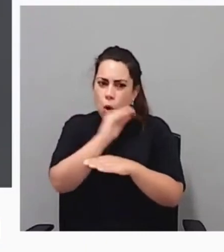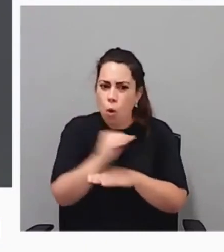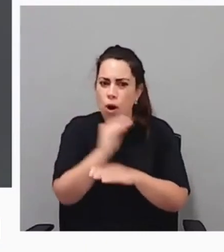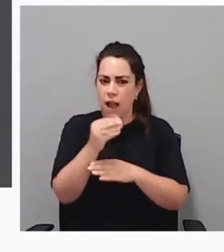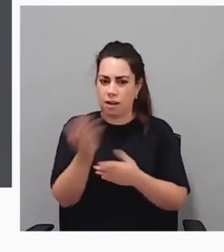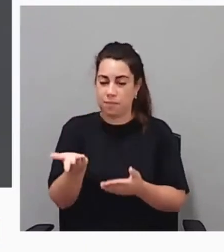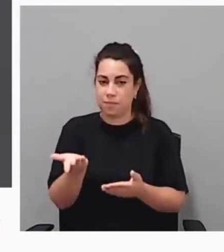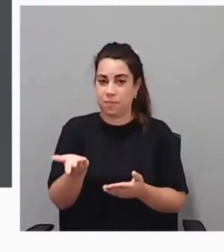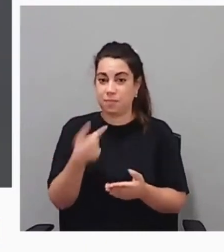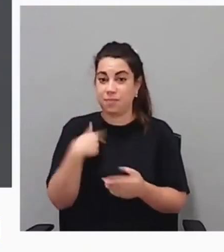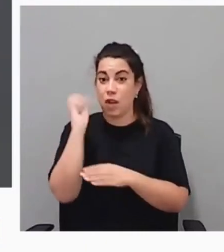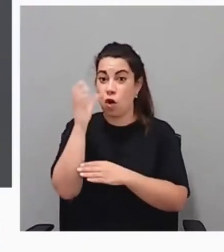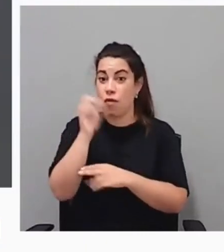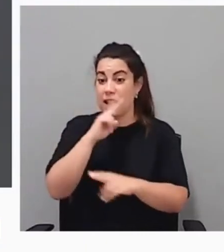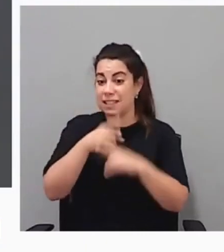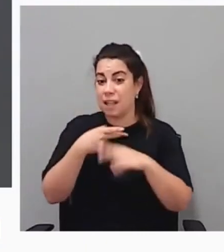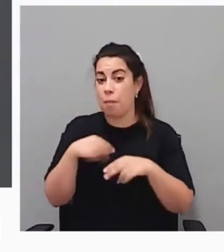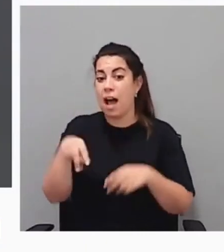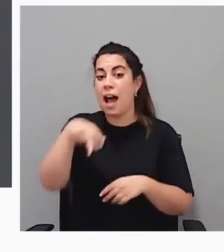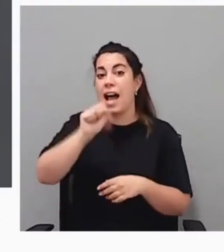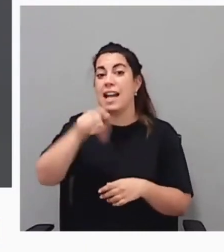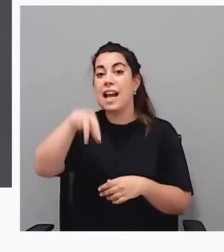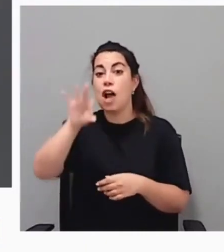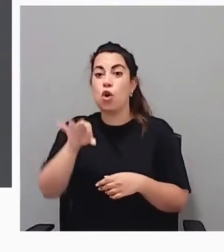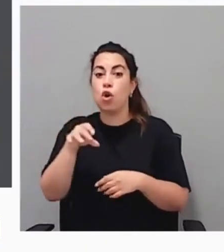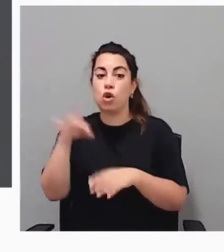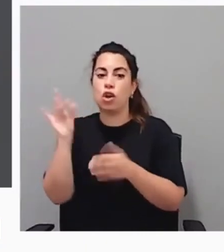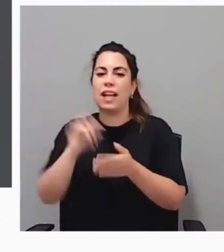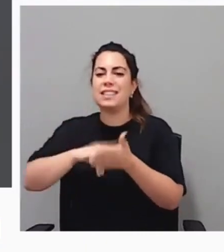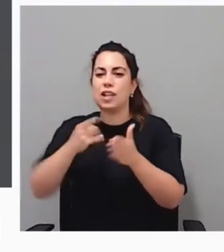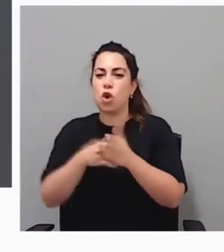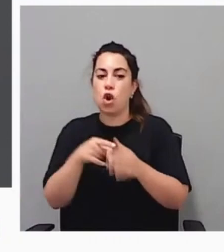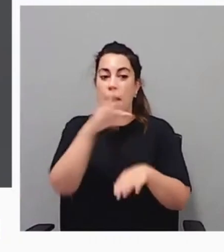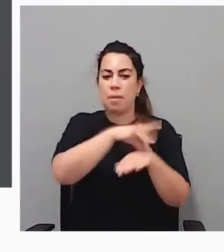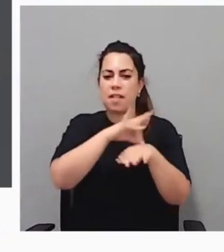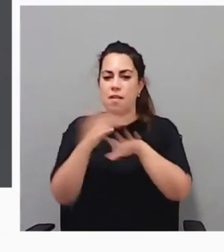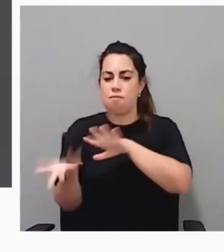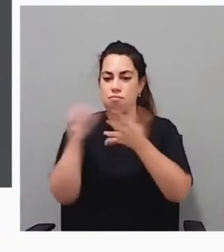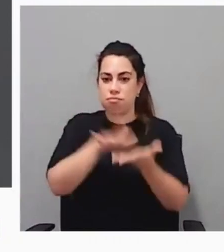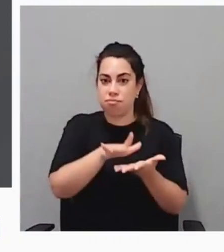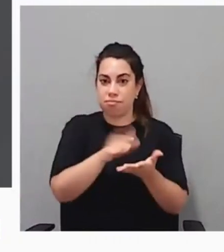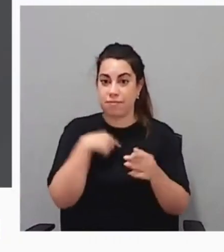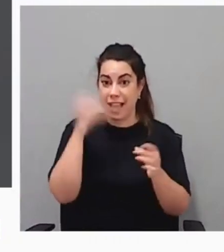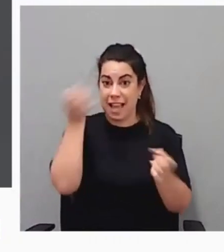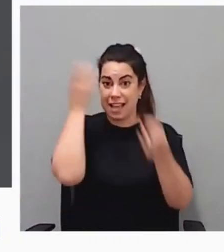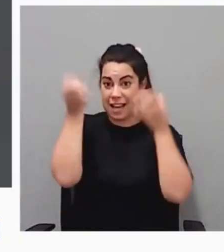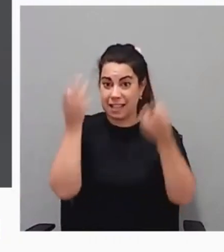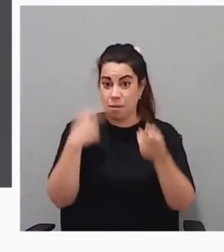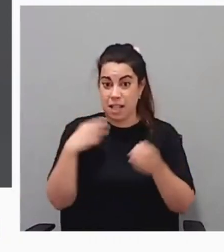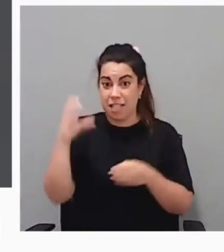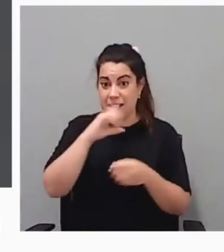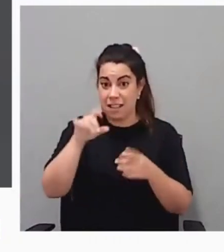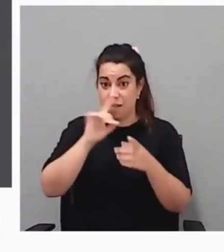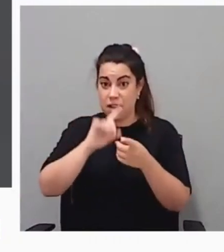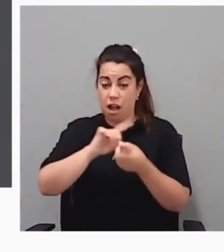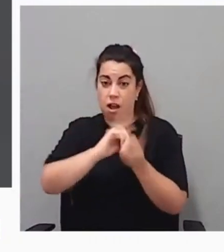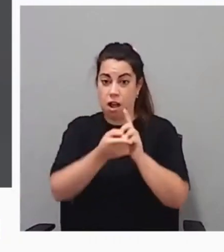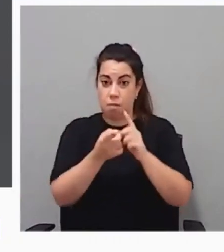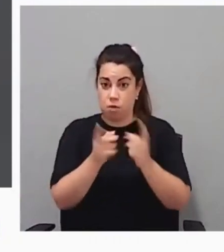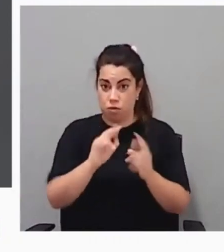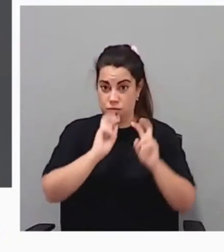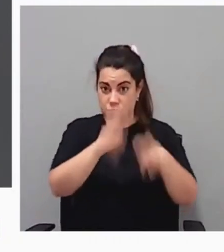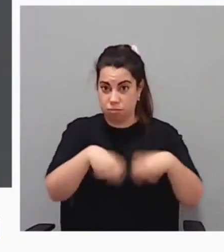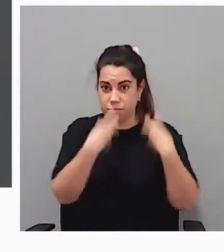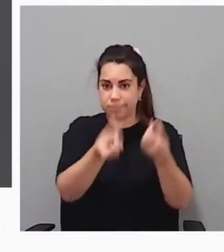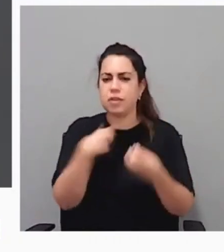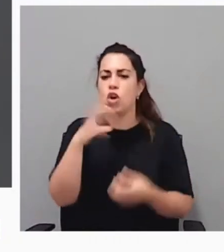por título «La nanotecnología llega a la medicina, transformando la creatividad científica y la innovación». Sonia Contera es catedrática